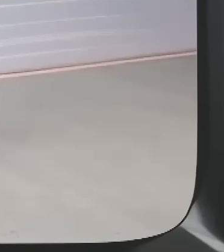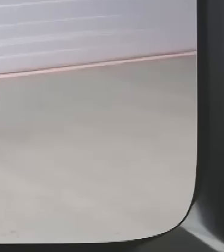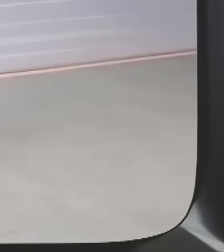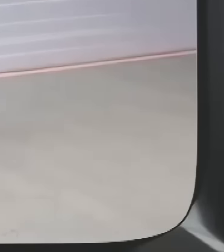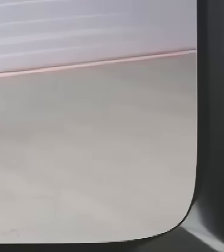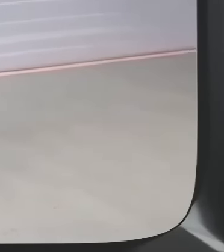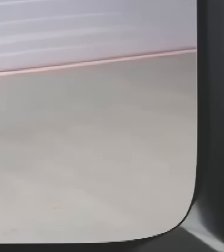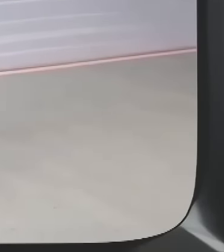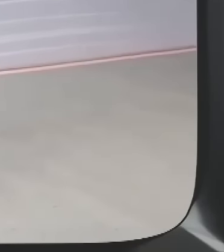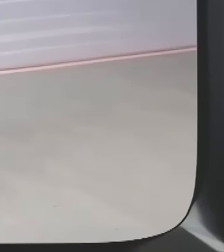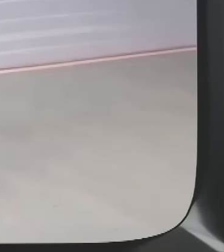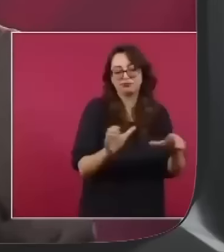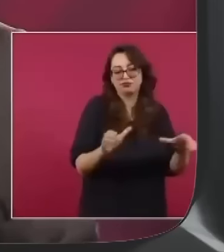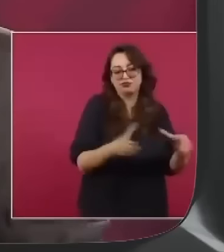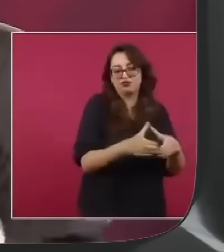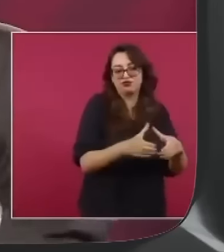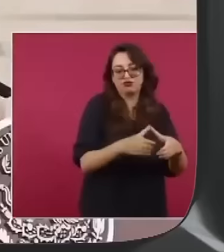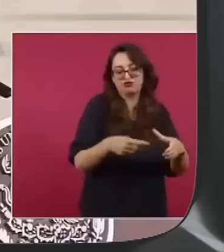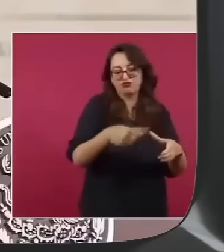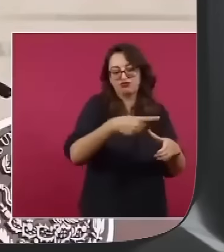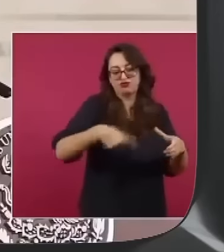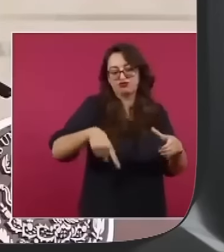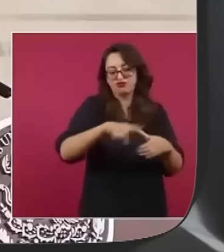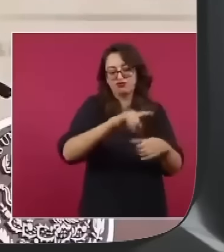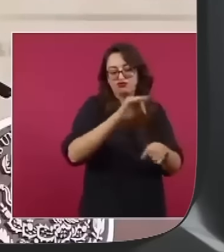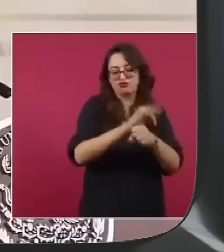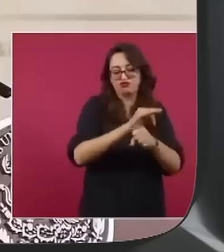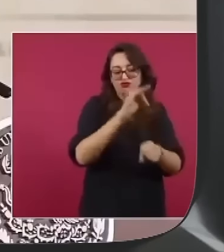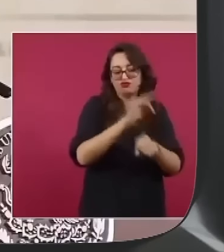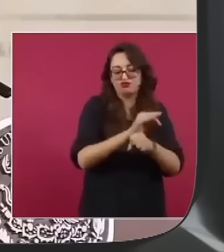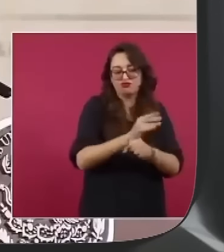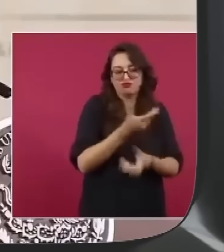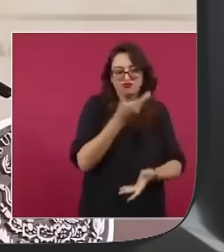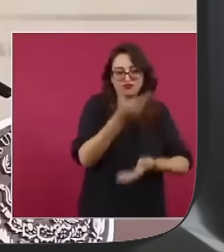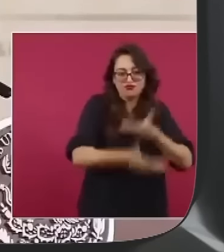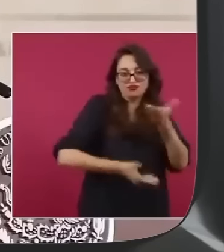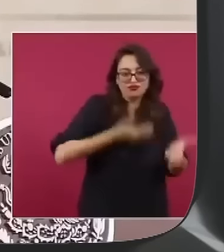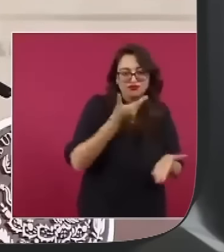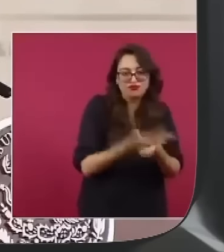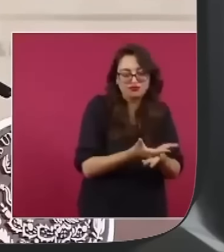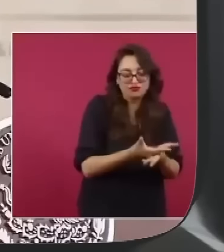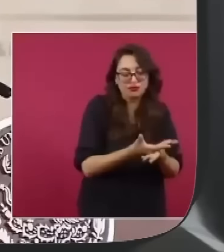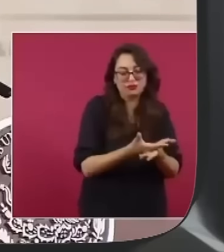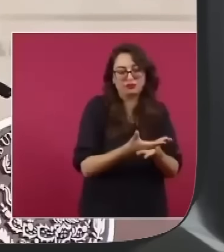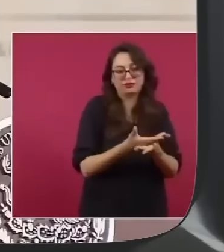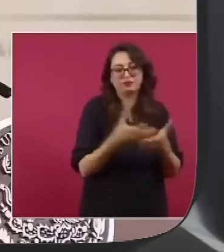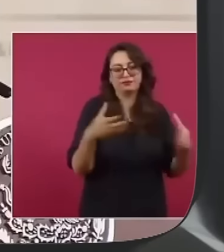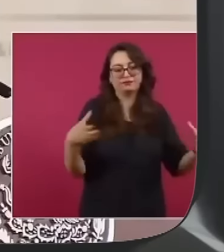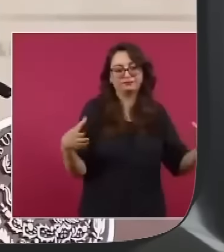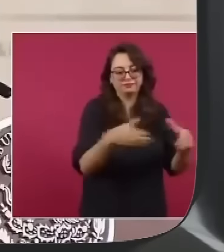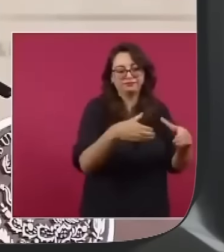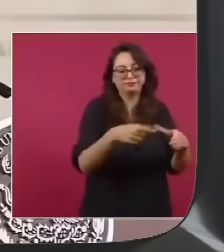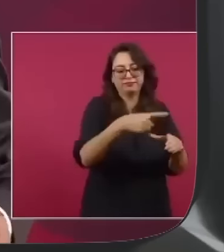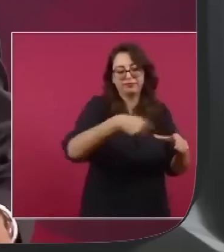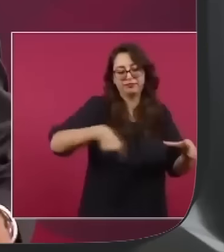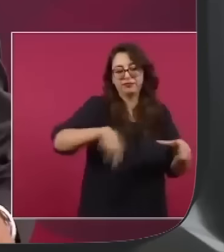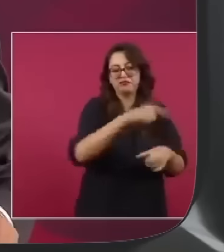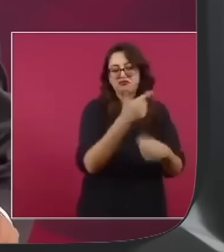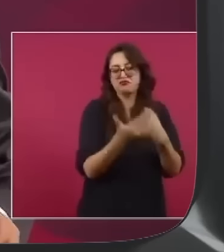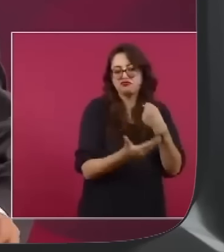de pesos en impuestos. Es un poder al servicio de la oligarquía.